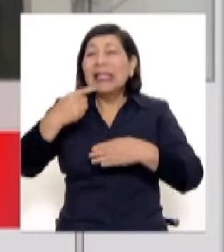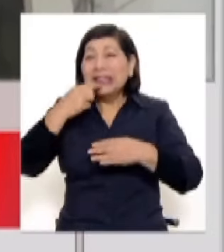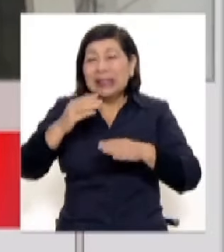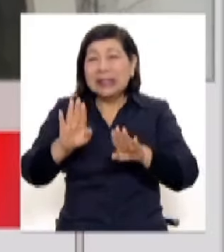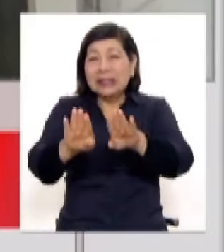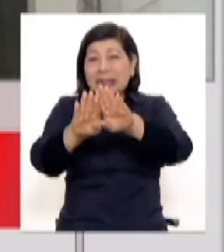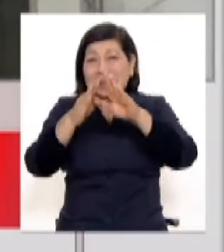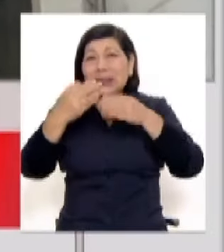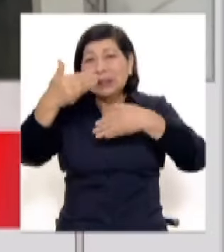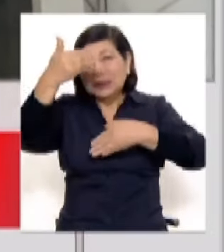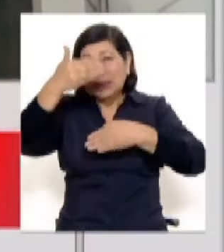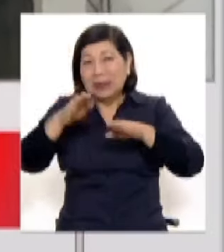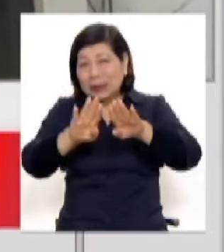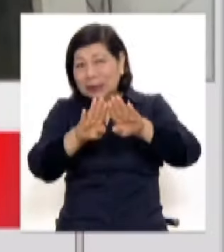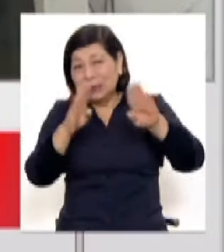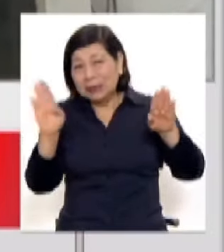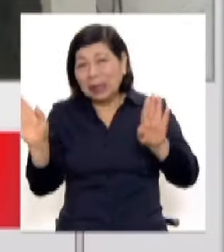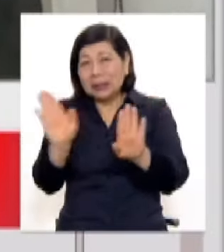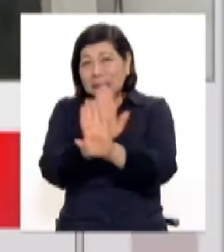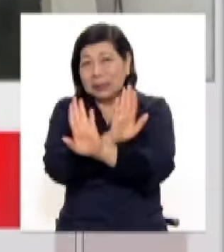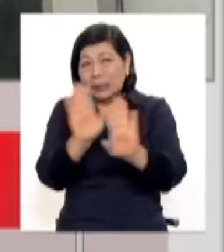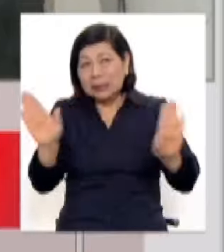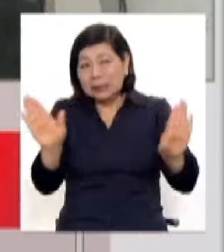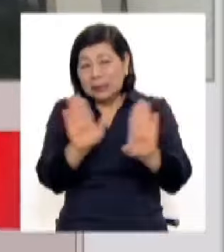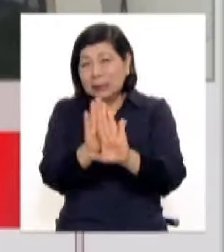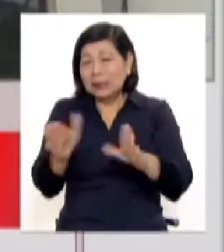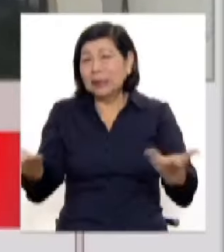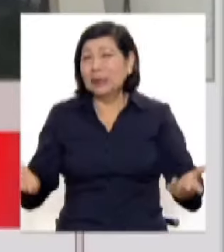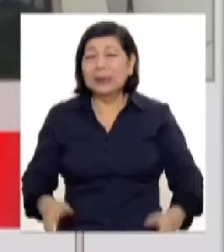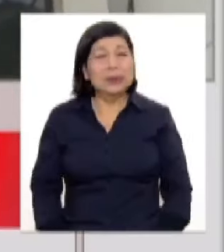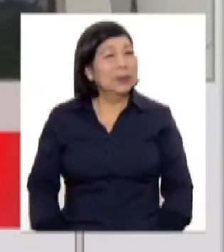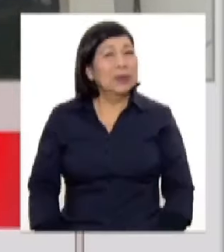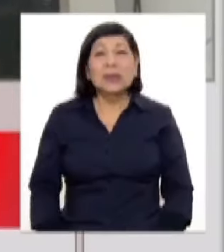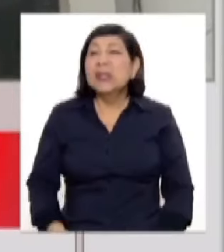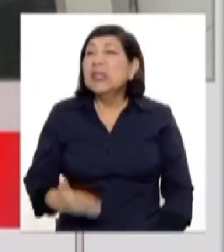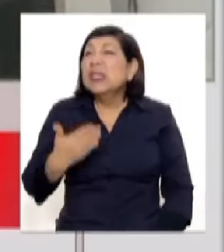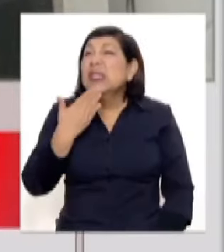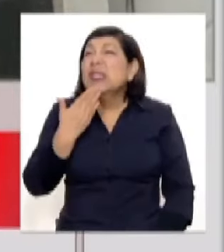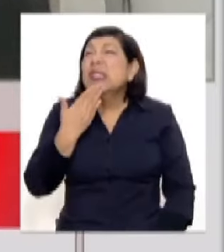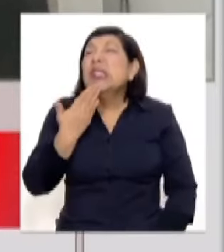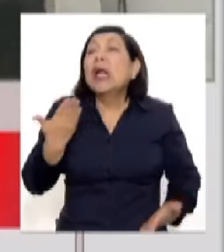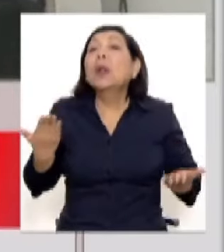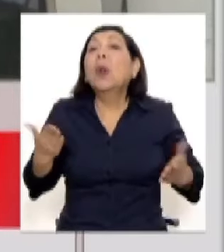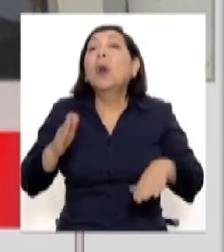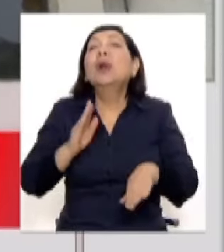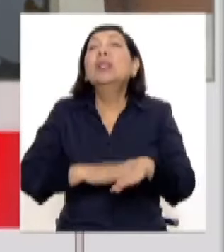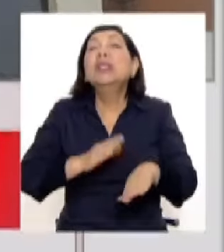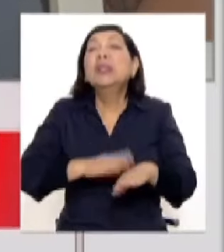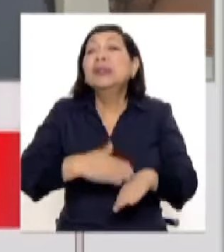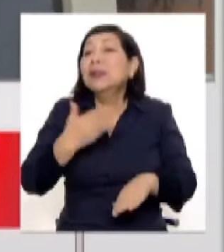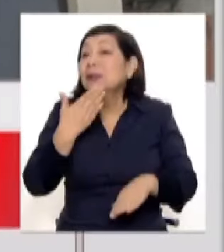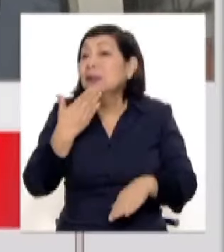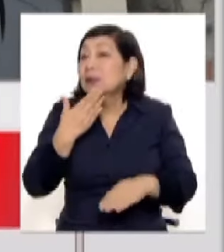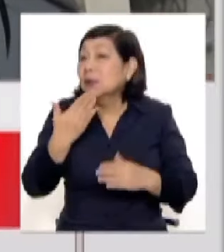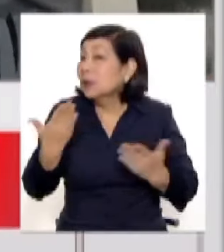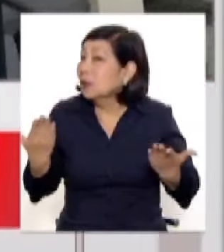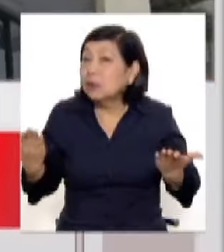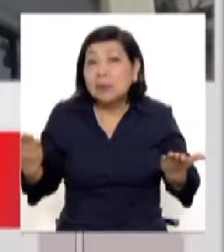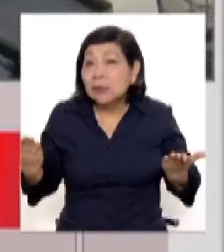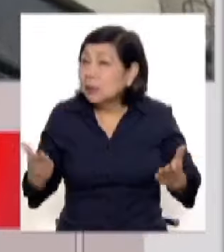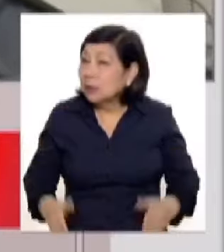de este edificio, como de otras viviendas aledañas, ¿no? Se desconoce de alguna manera cuál sería el motivo que llevó